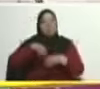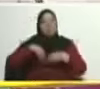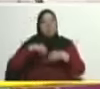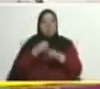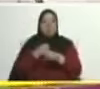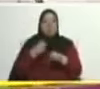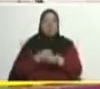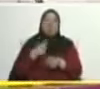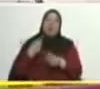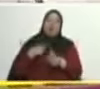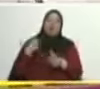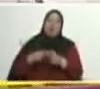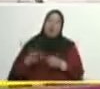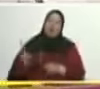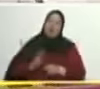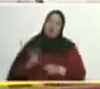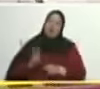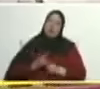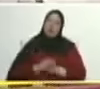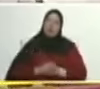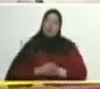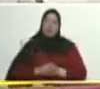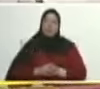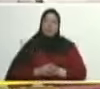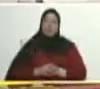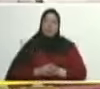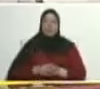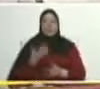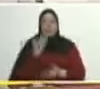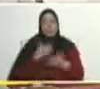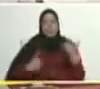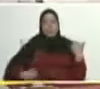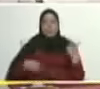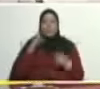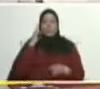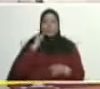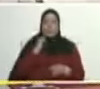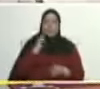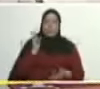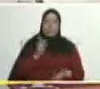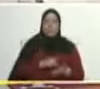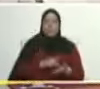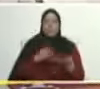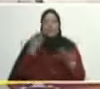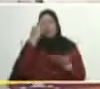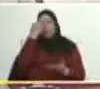de la entonces República de Venezuela, presidida por Bolívar, y